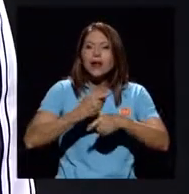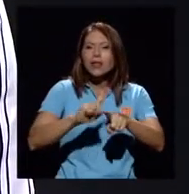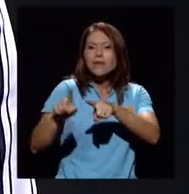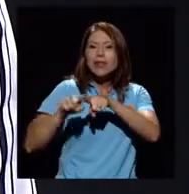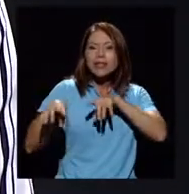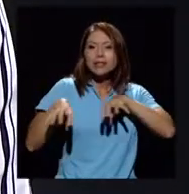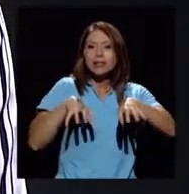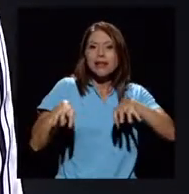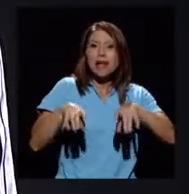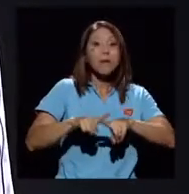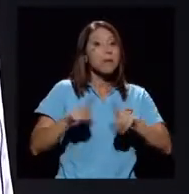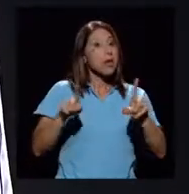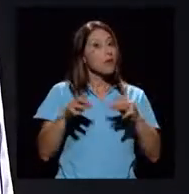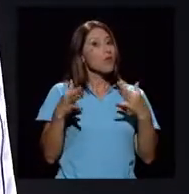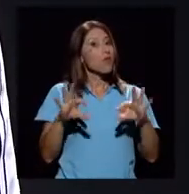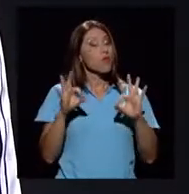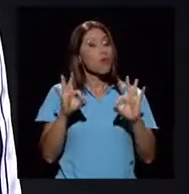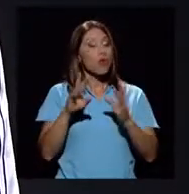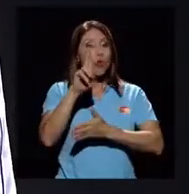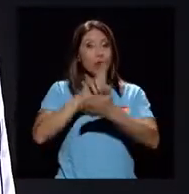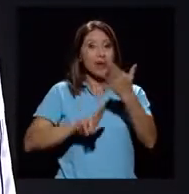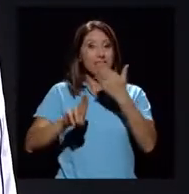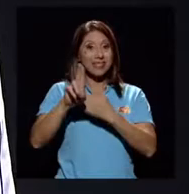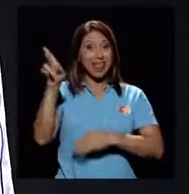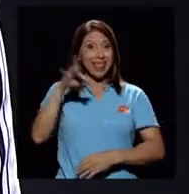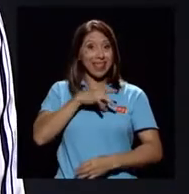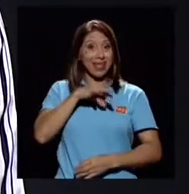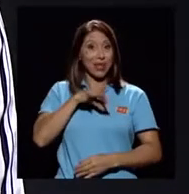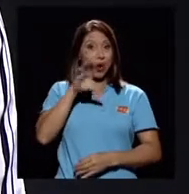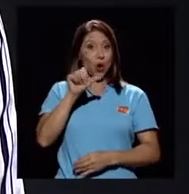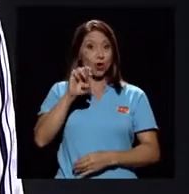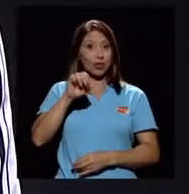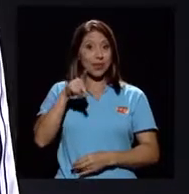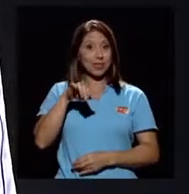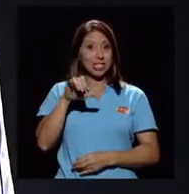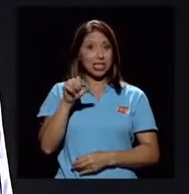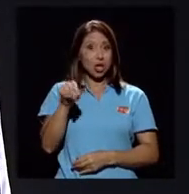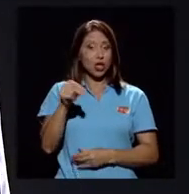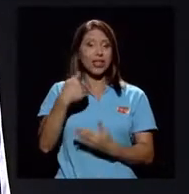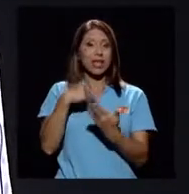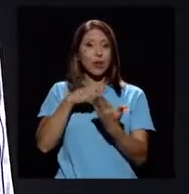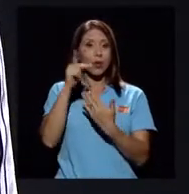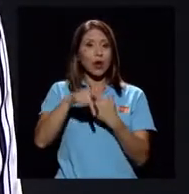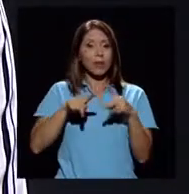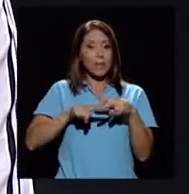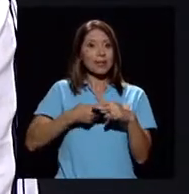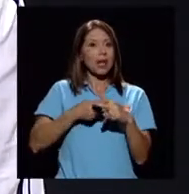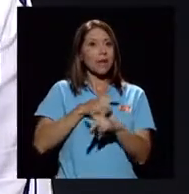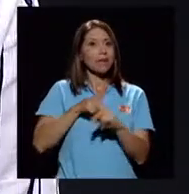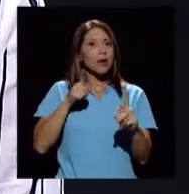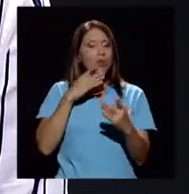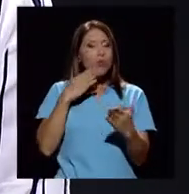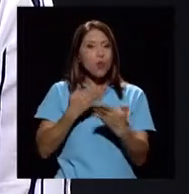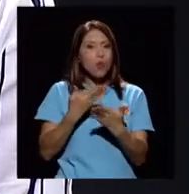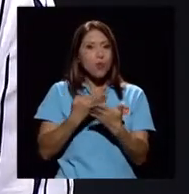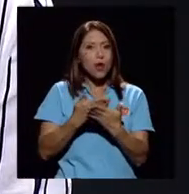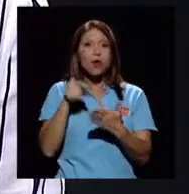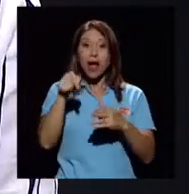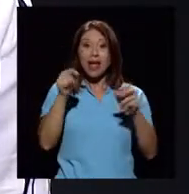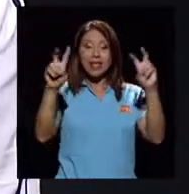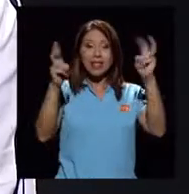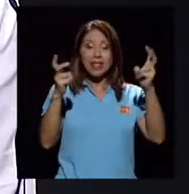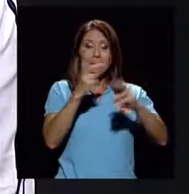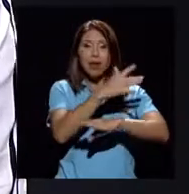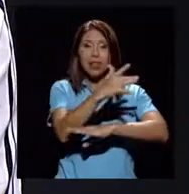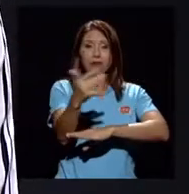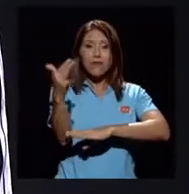combinación porque la Universidad de Concepción tenía un programa que estaba empezando, pero que es un programa muy bueno y es un lugar además donde el tema de recursos naturales